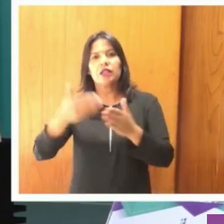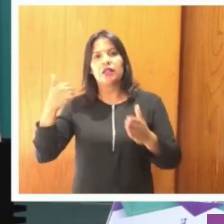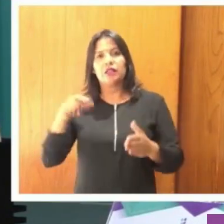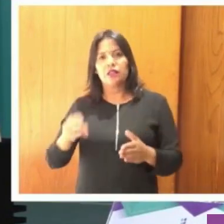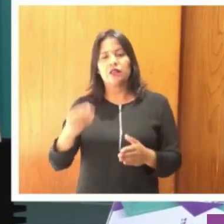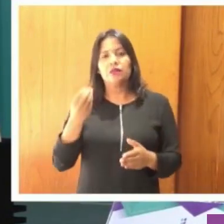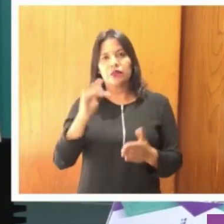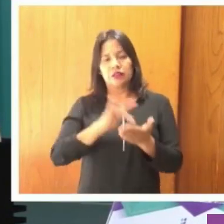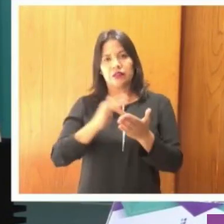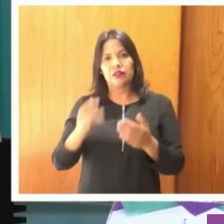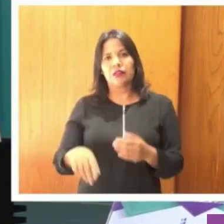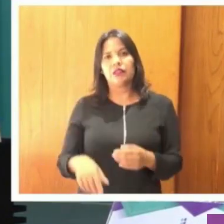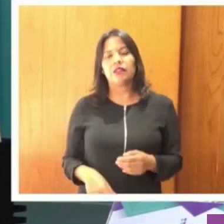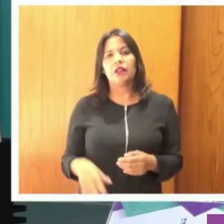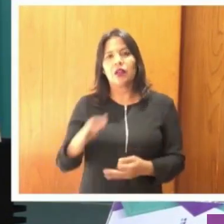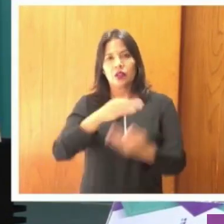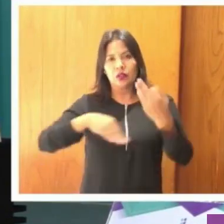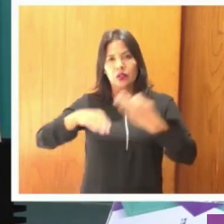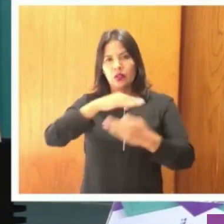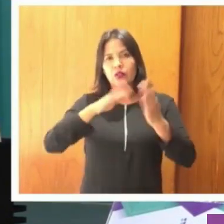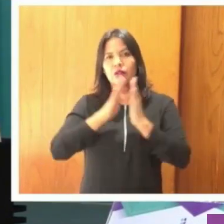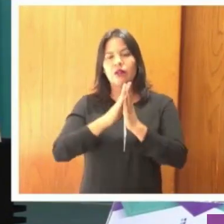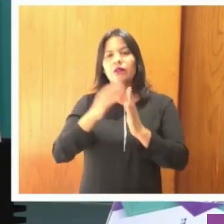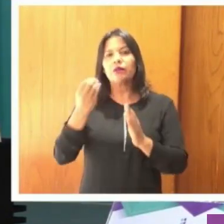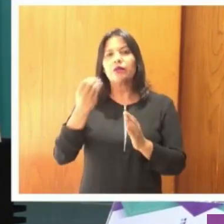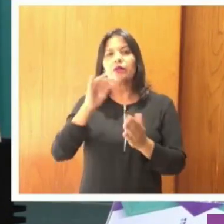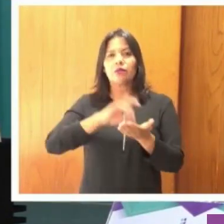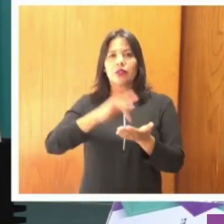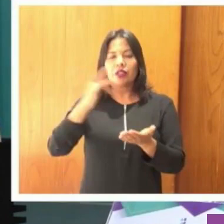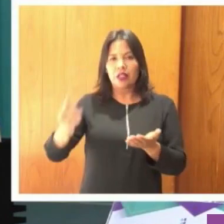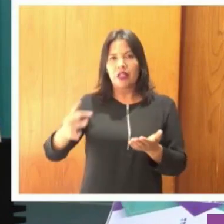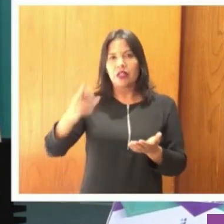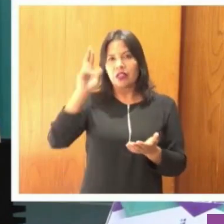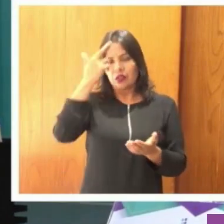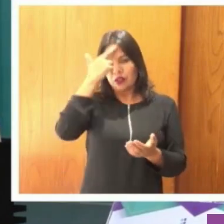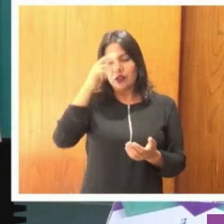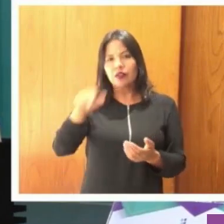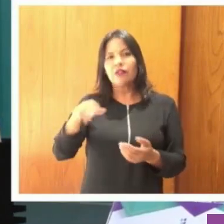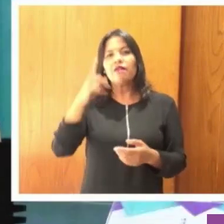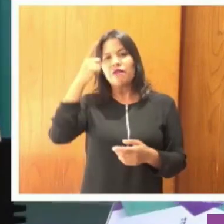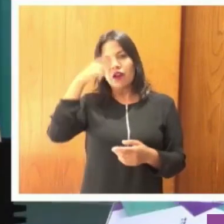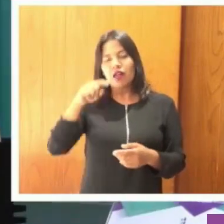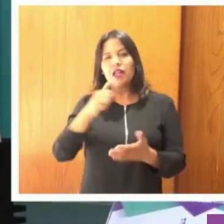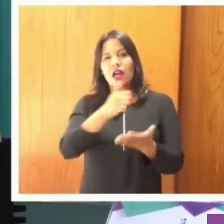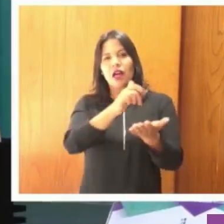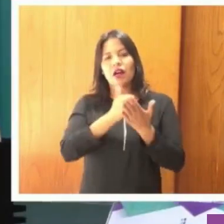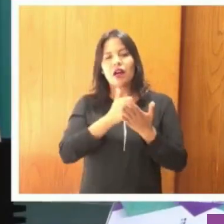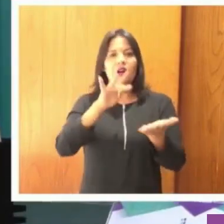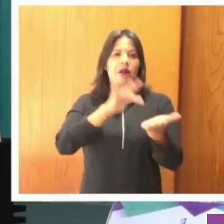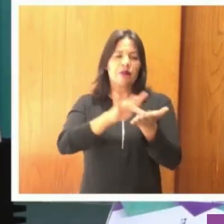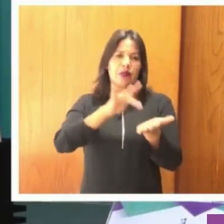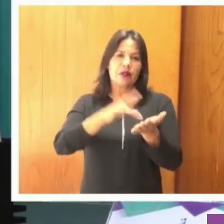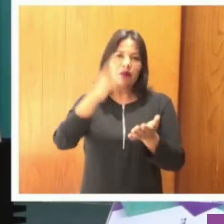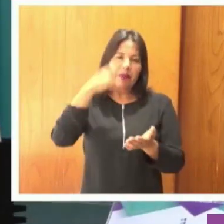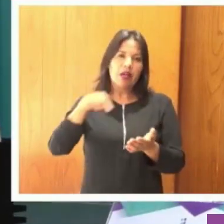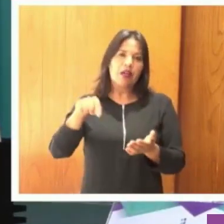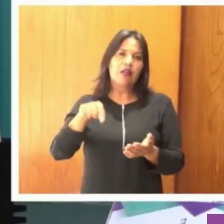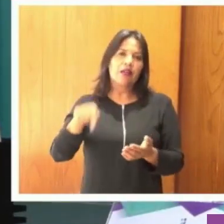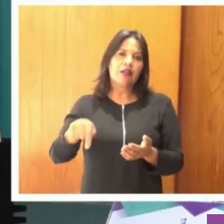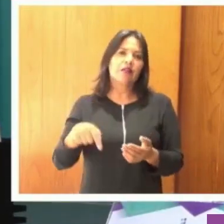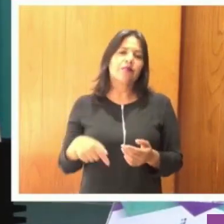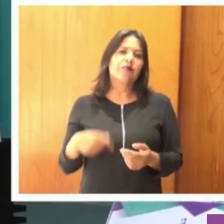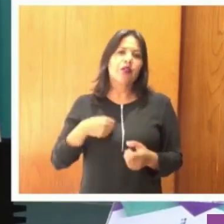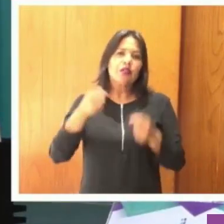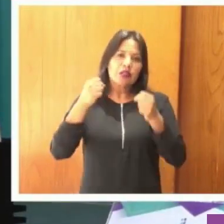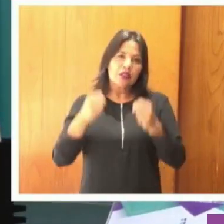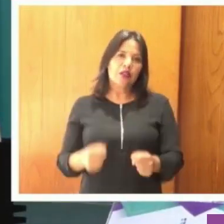de verdad, todo mi agradecimiento y reconocimiento por las facilidades y el apoyo que nos otorgaron. Y segura estoy que